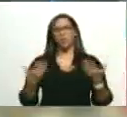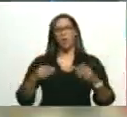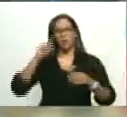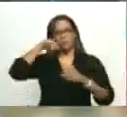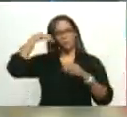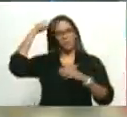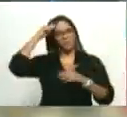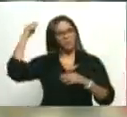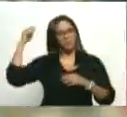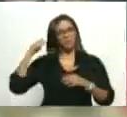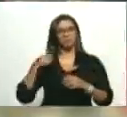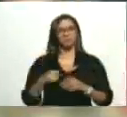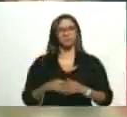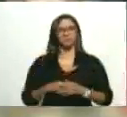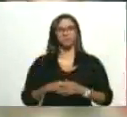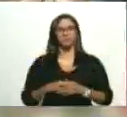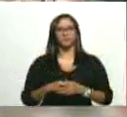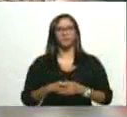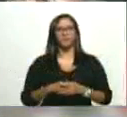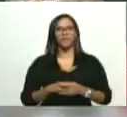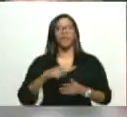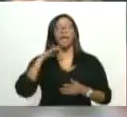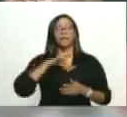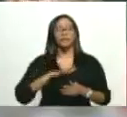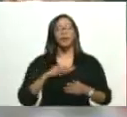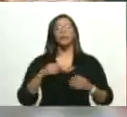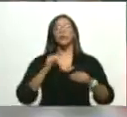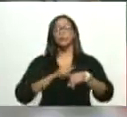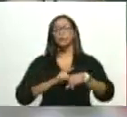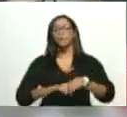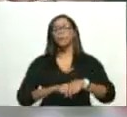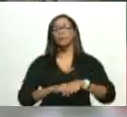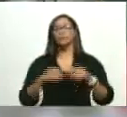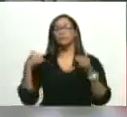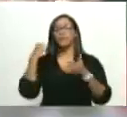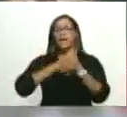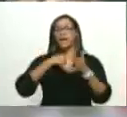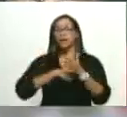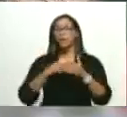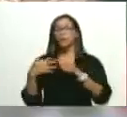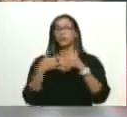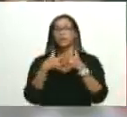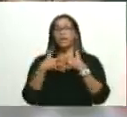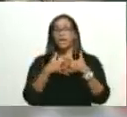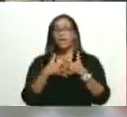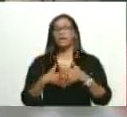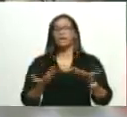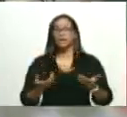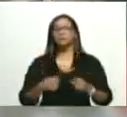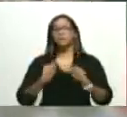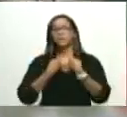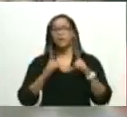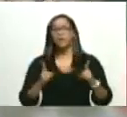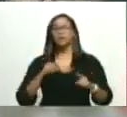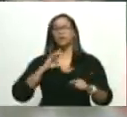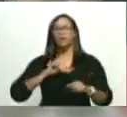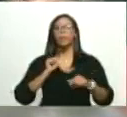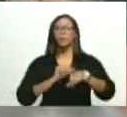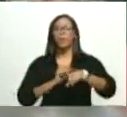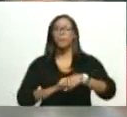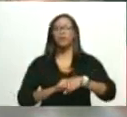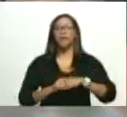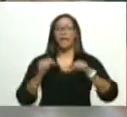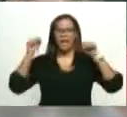trae? Bueno, que estamos en un momento donde la lucha contra el imperialismo es crítica y fundamental. O sea, estamos en un momento en que es lo